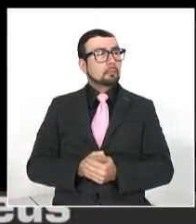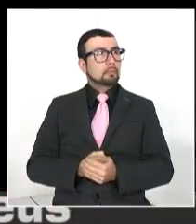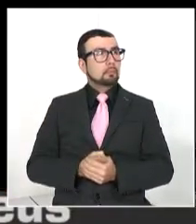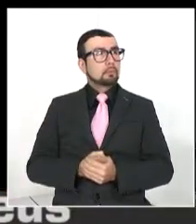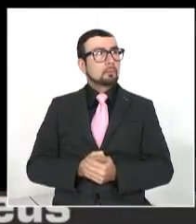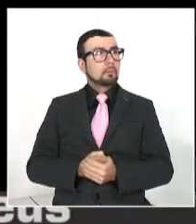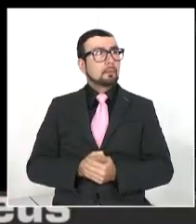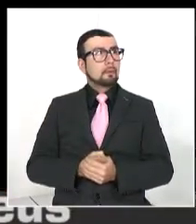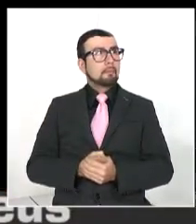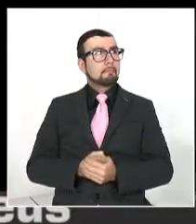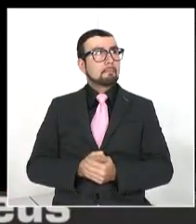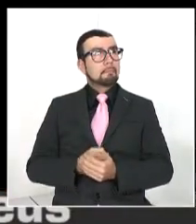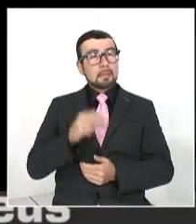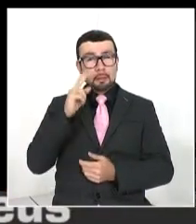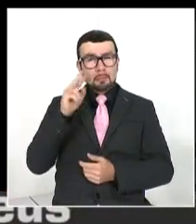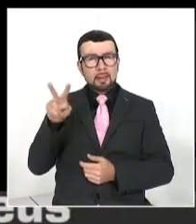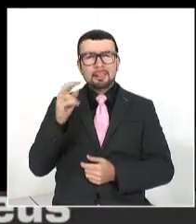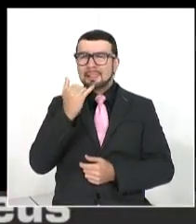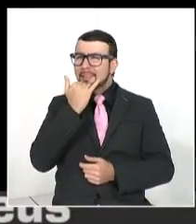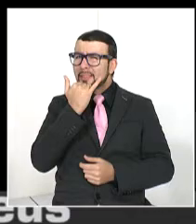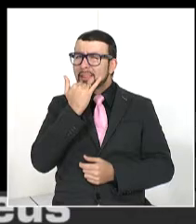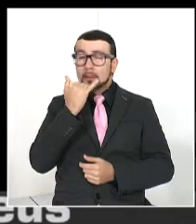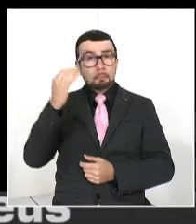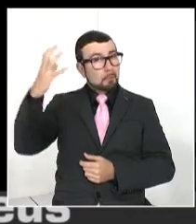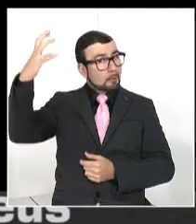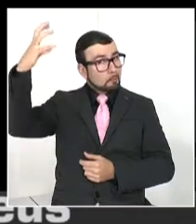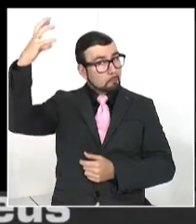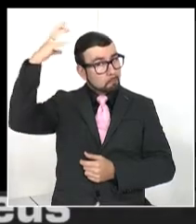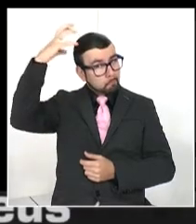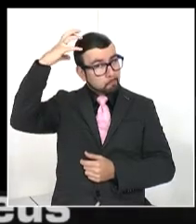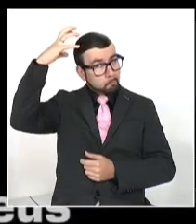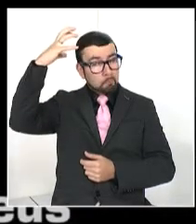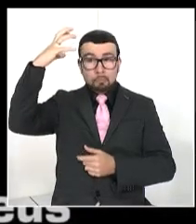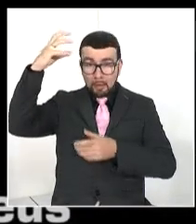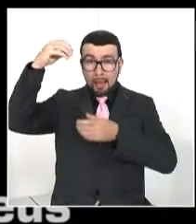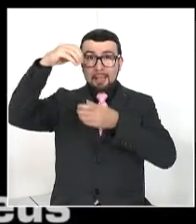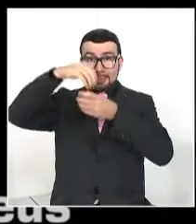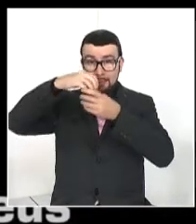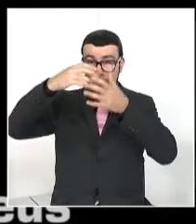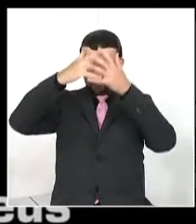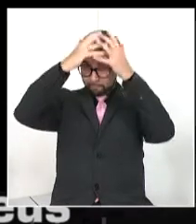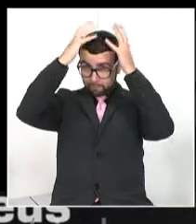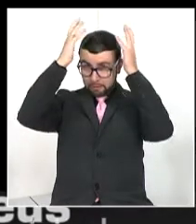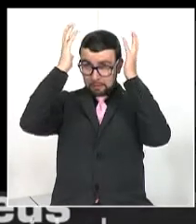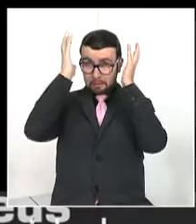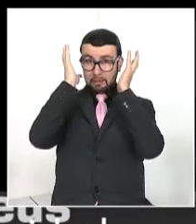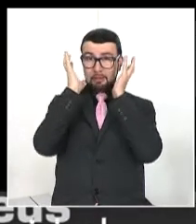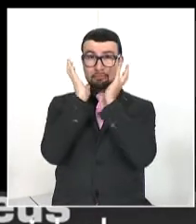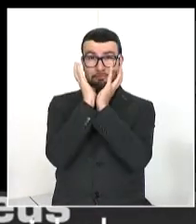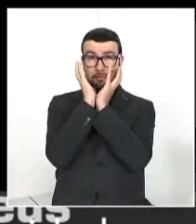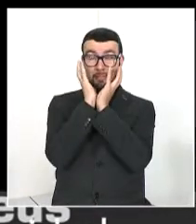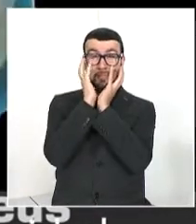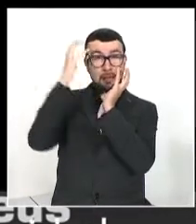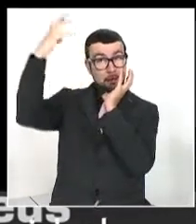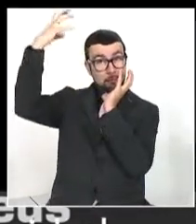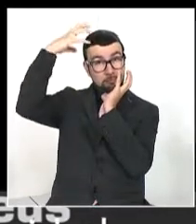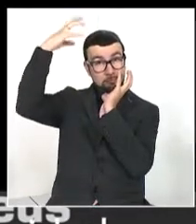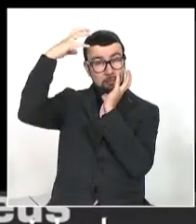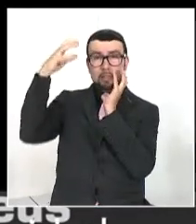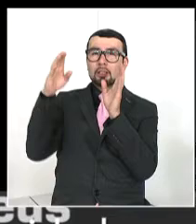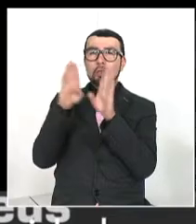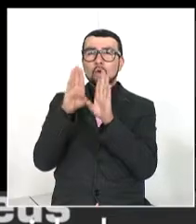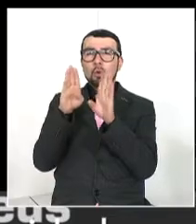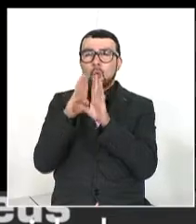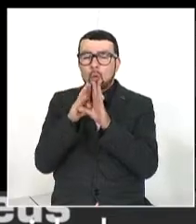Lo que ustedes están viendo ahí en este momento es que el cerebro dentro del cráneo, dentro de esa estructura ósea, es como una